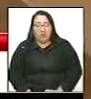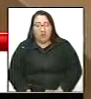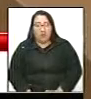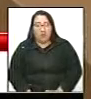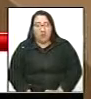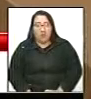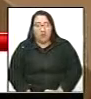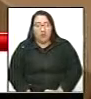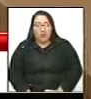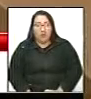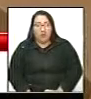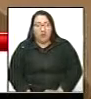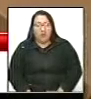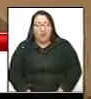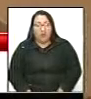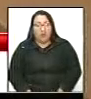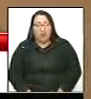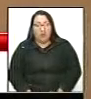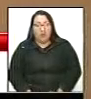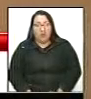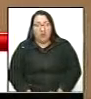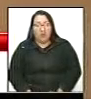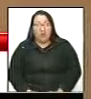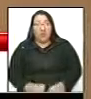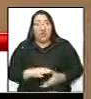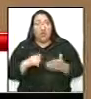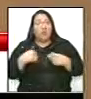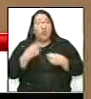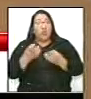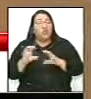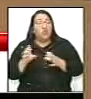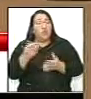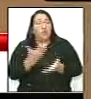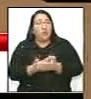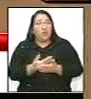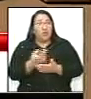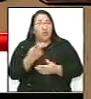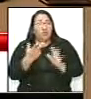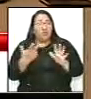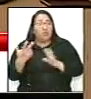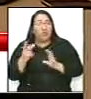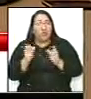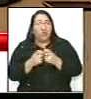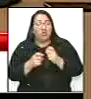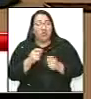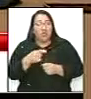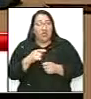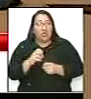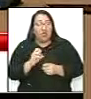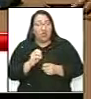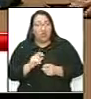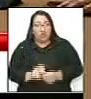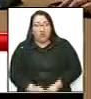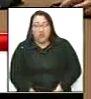Ya se descartó, pero yo he hecho una propuesta, presidente. En la denuncia 288 del congresista Gino Costa,